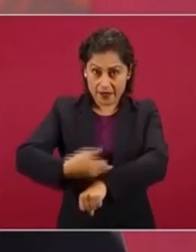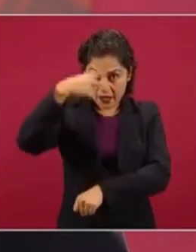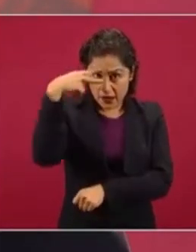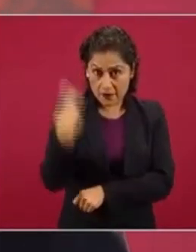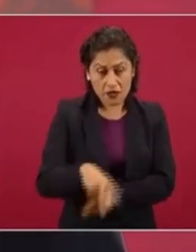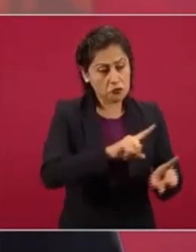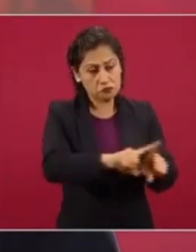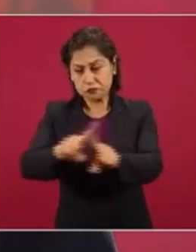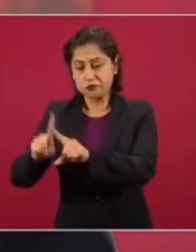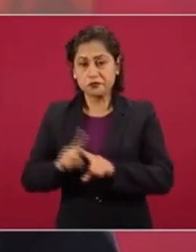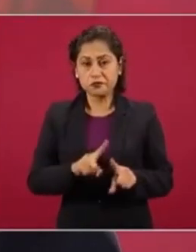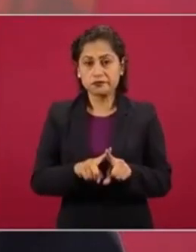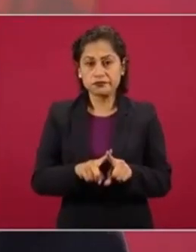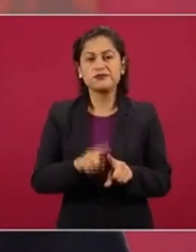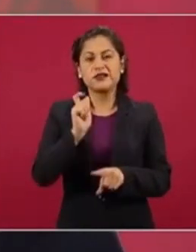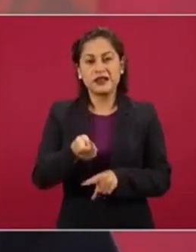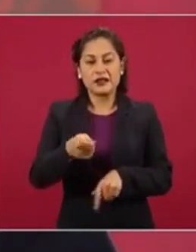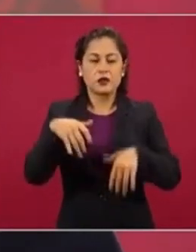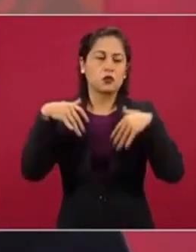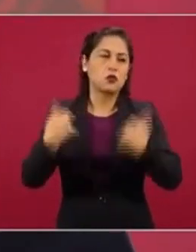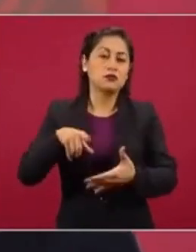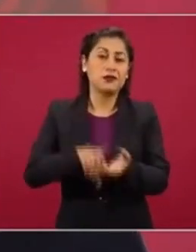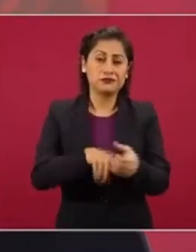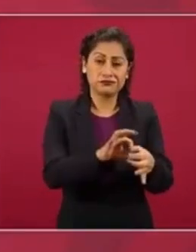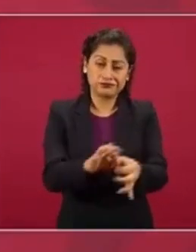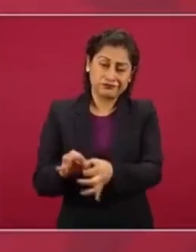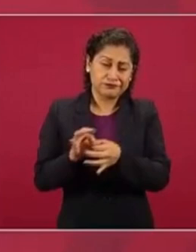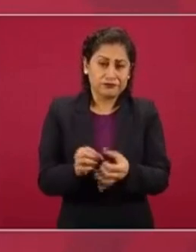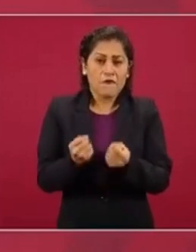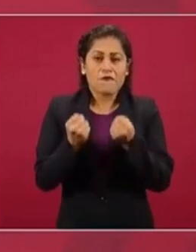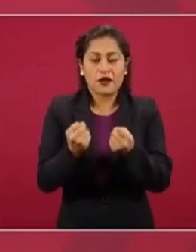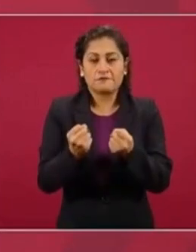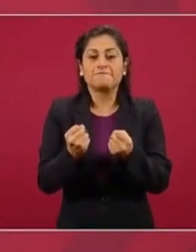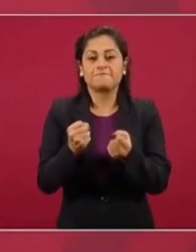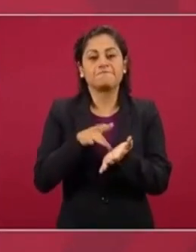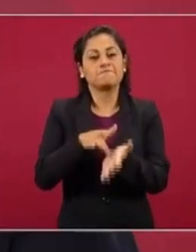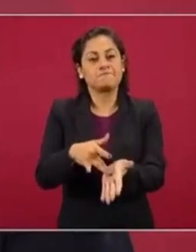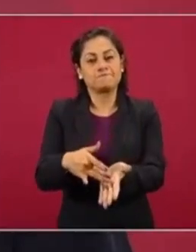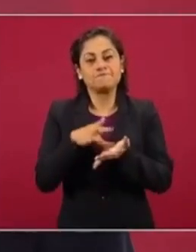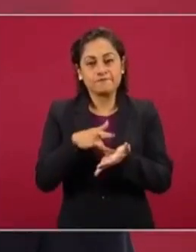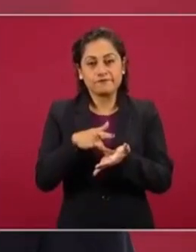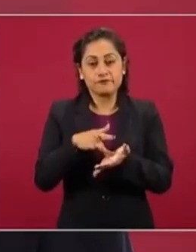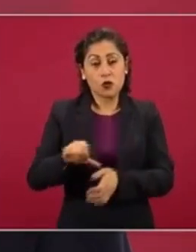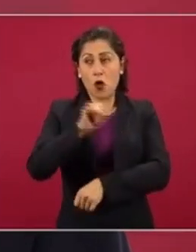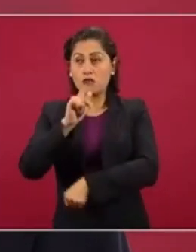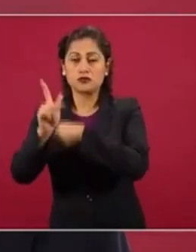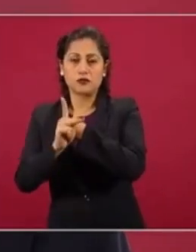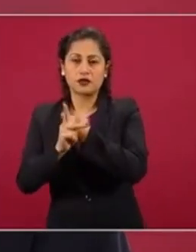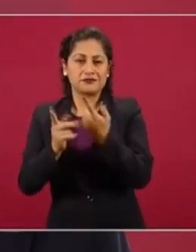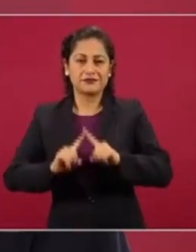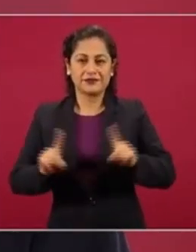es más fraterna, unida, que en otras partes del mundo.